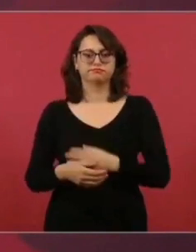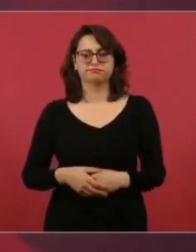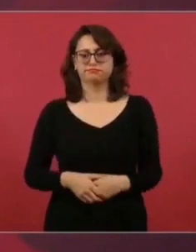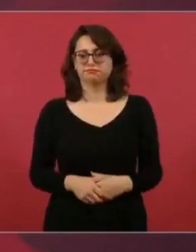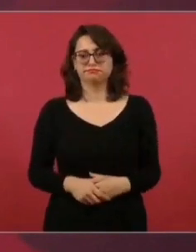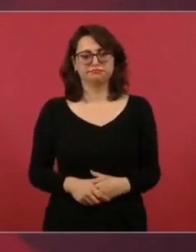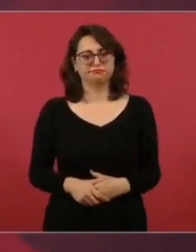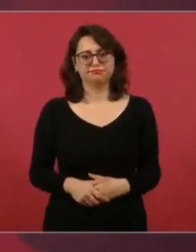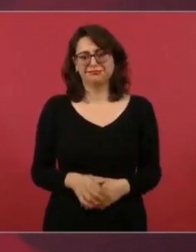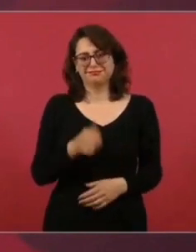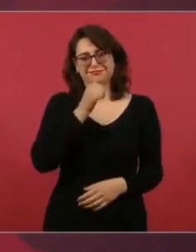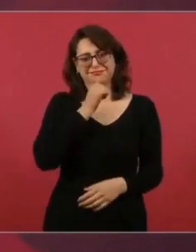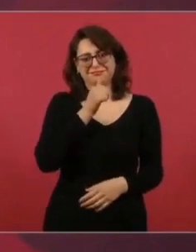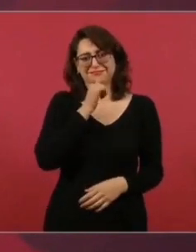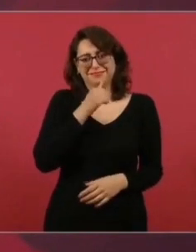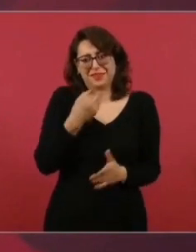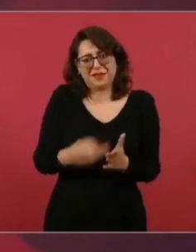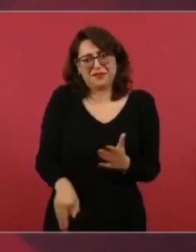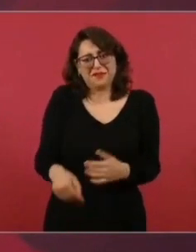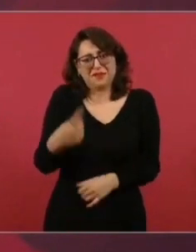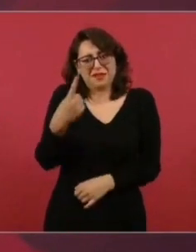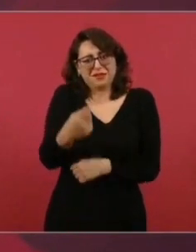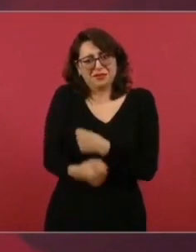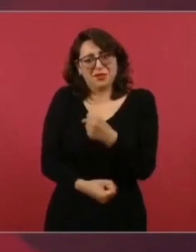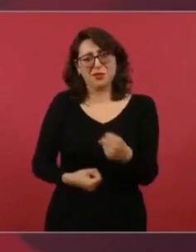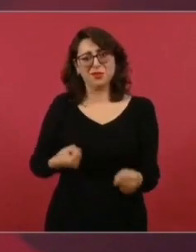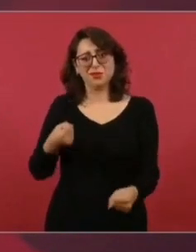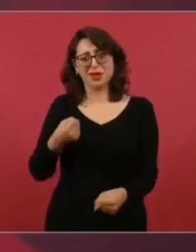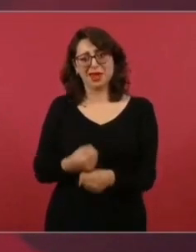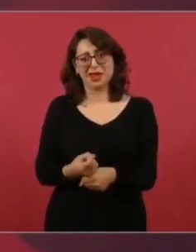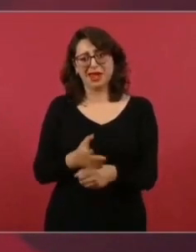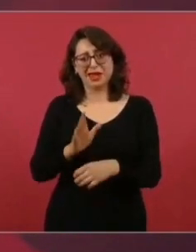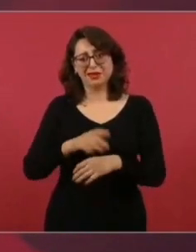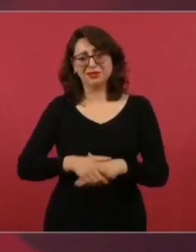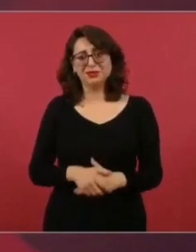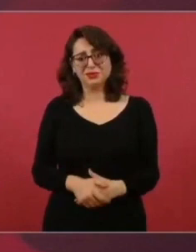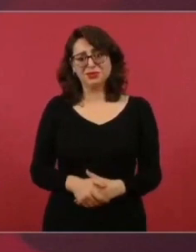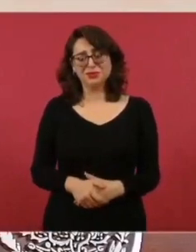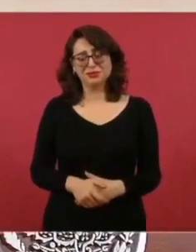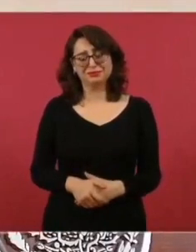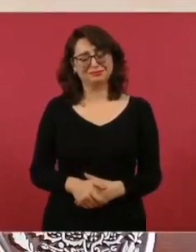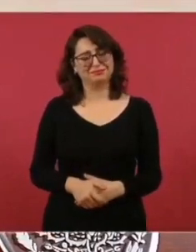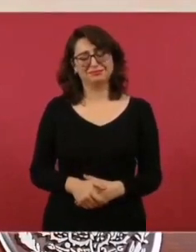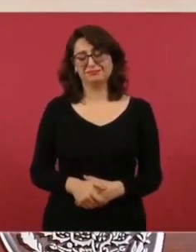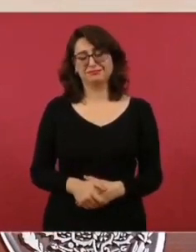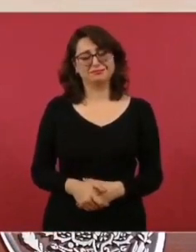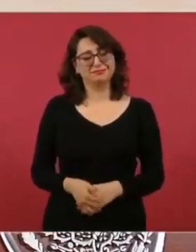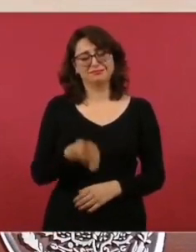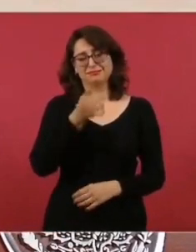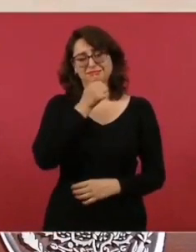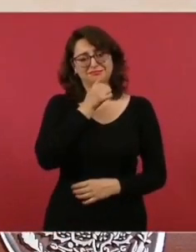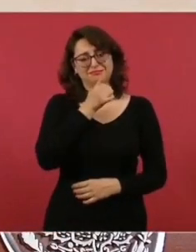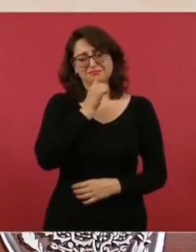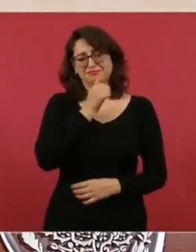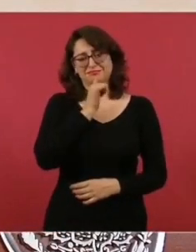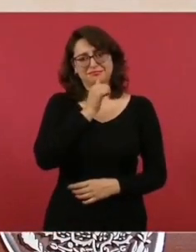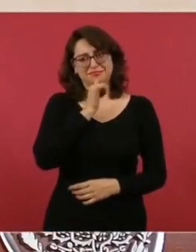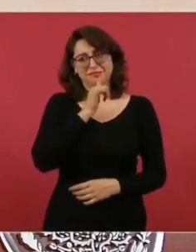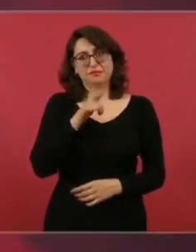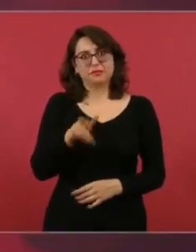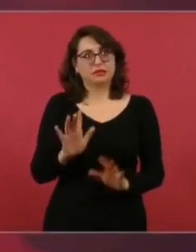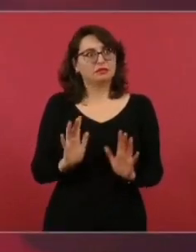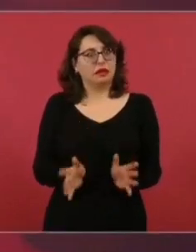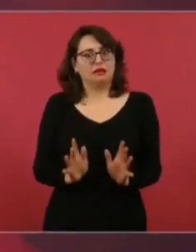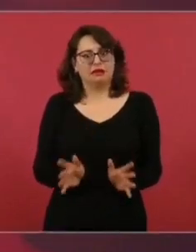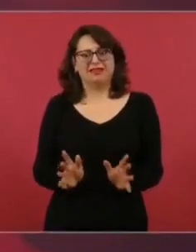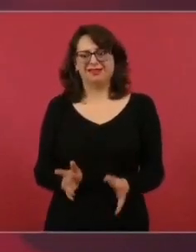Falta muchísimo, falta un año para la elección, precisamente un año para la elección, y